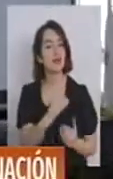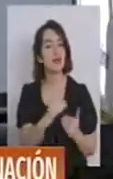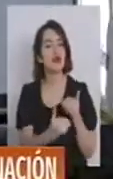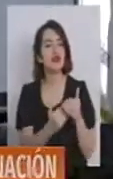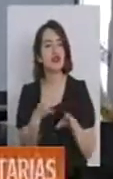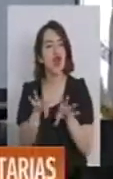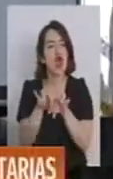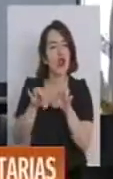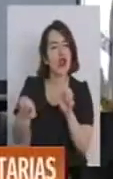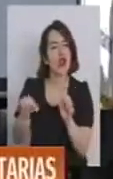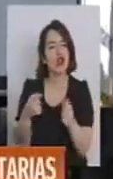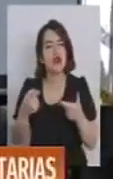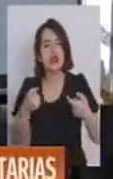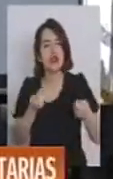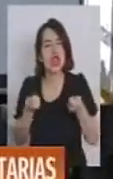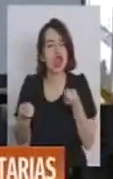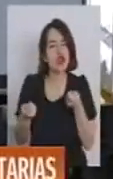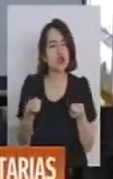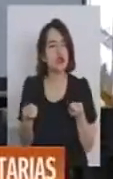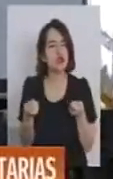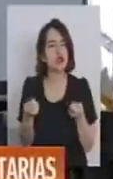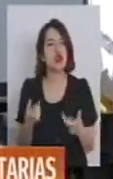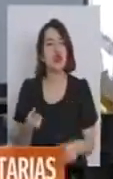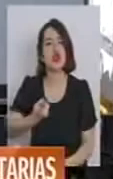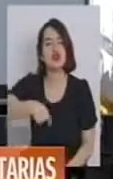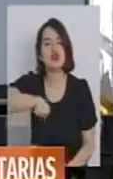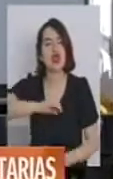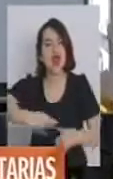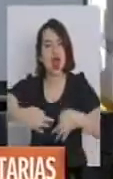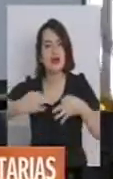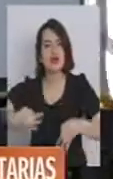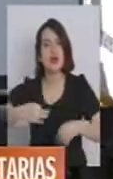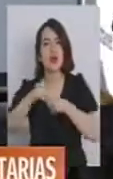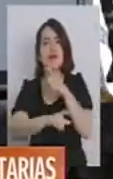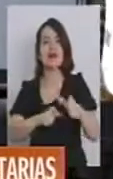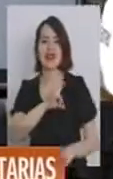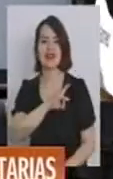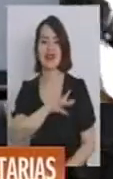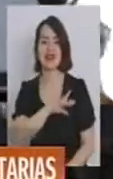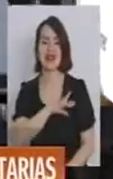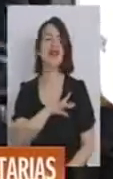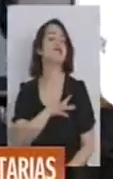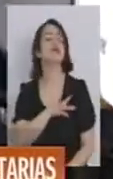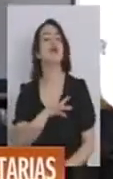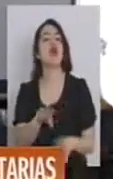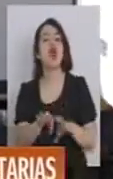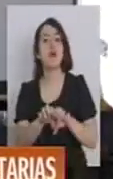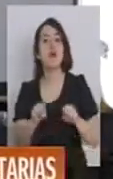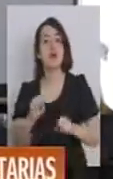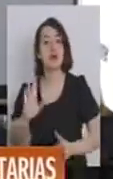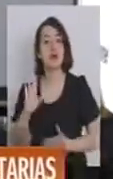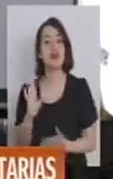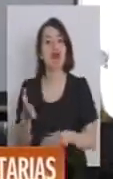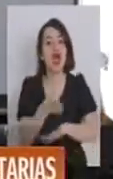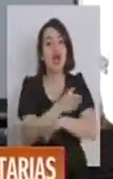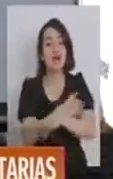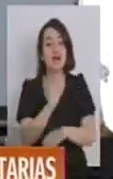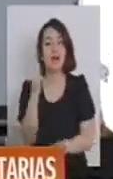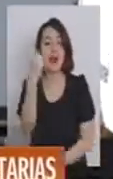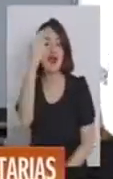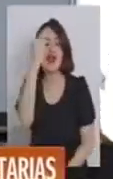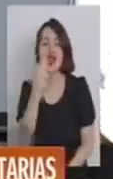de acuerdos y negociación, que vamos a poder asegurarle a todos nuestros compatriotas lo que prometimos y nos comprometimos desde el primer